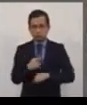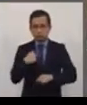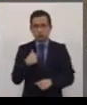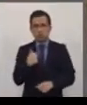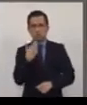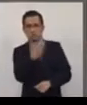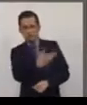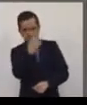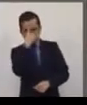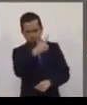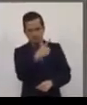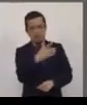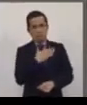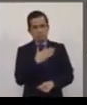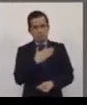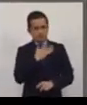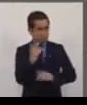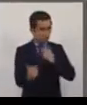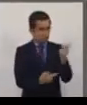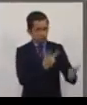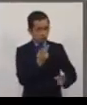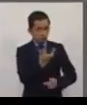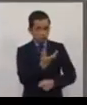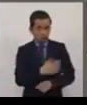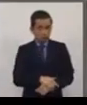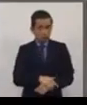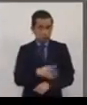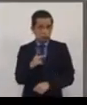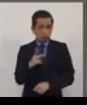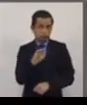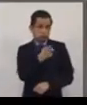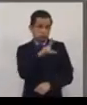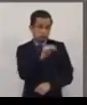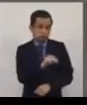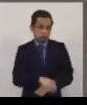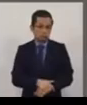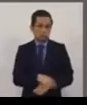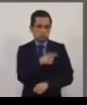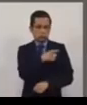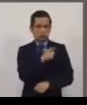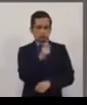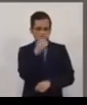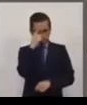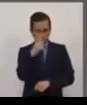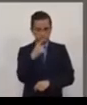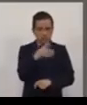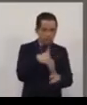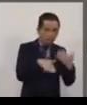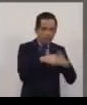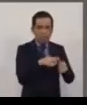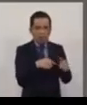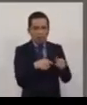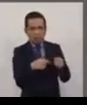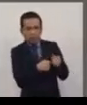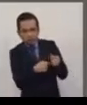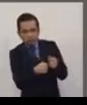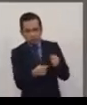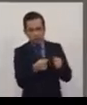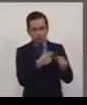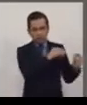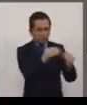de recibido de mis preguntas. Nada más que no fue así. Fue a señalitas y a cuchicheo